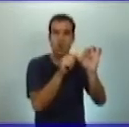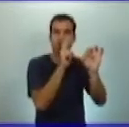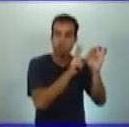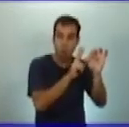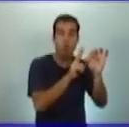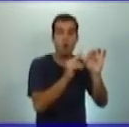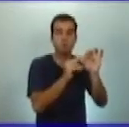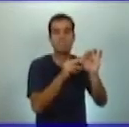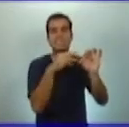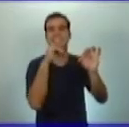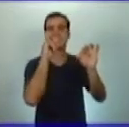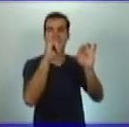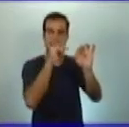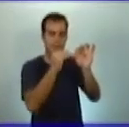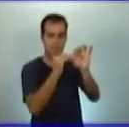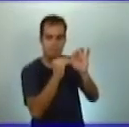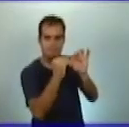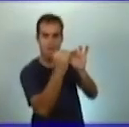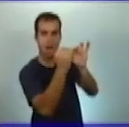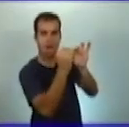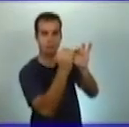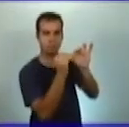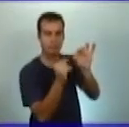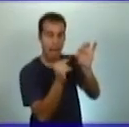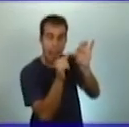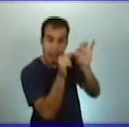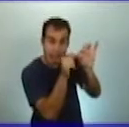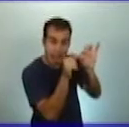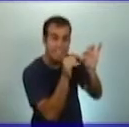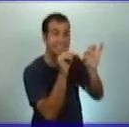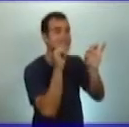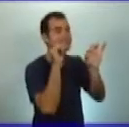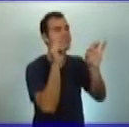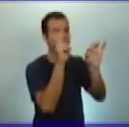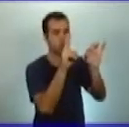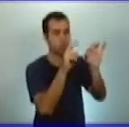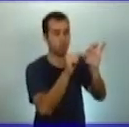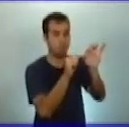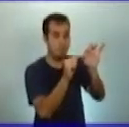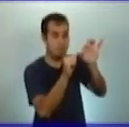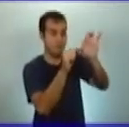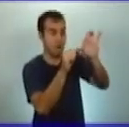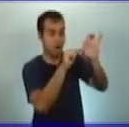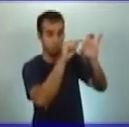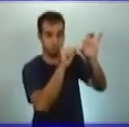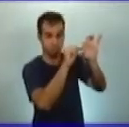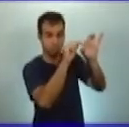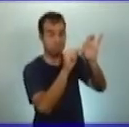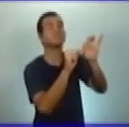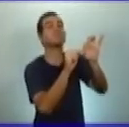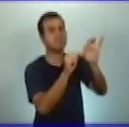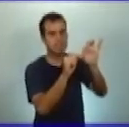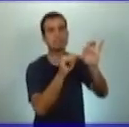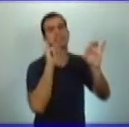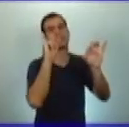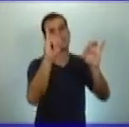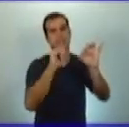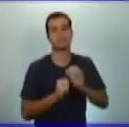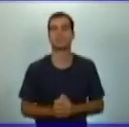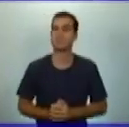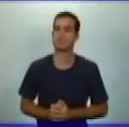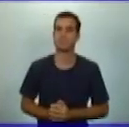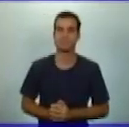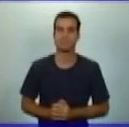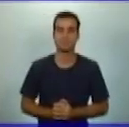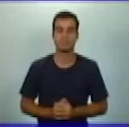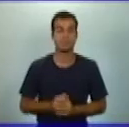el segundo nivel de energía, que es el de mayor energía en este caso, y que está más alejado del núcleo. Ahora, vamos a